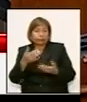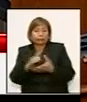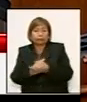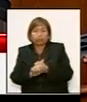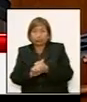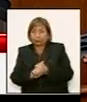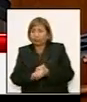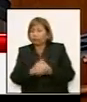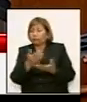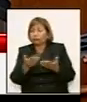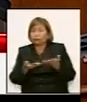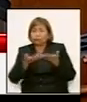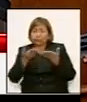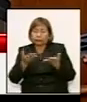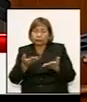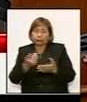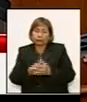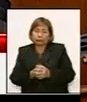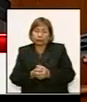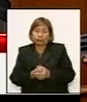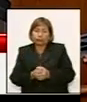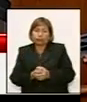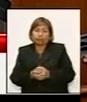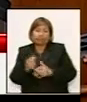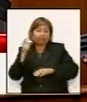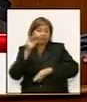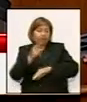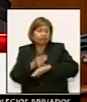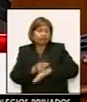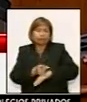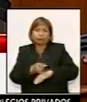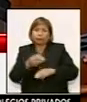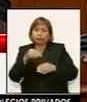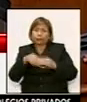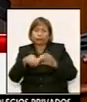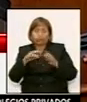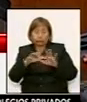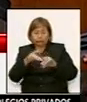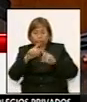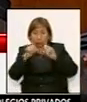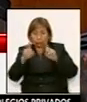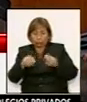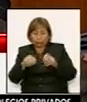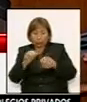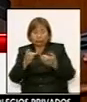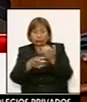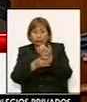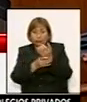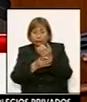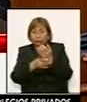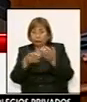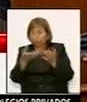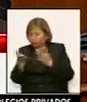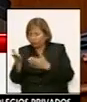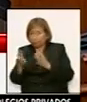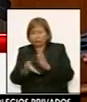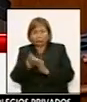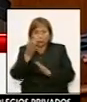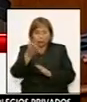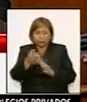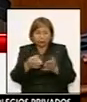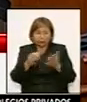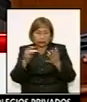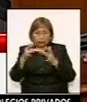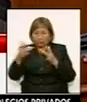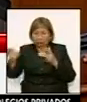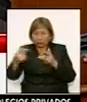amigable, generando un registro único de denuncias, el ingreso electrónico del certificado médico legal, el registro